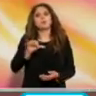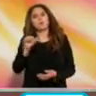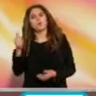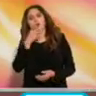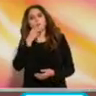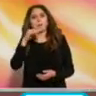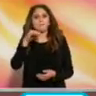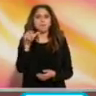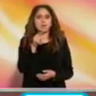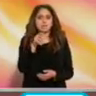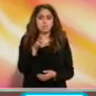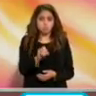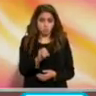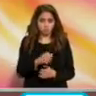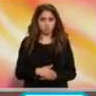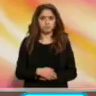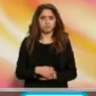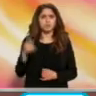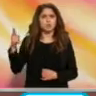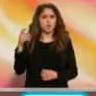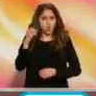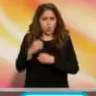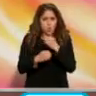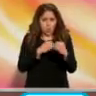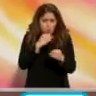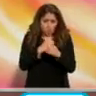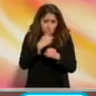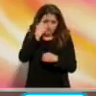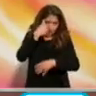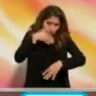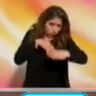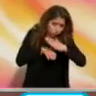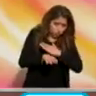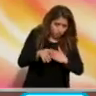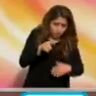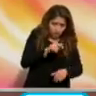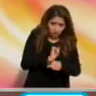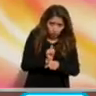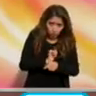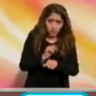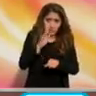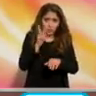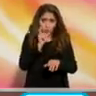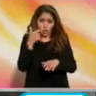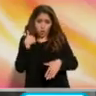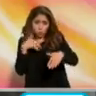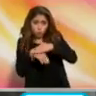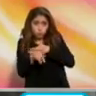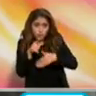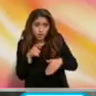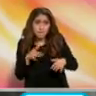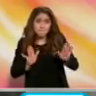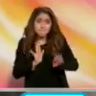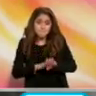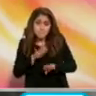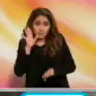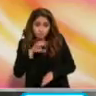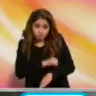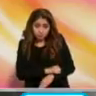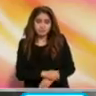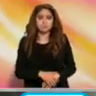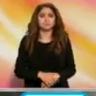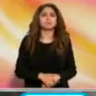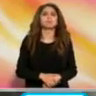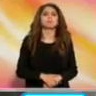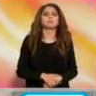Máximo Gorki. ¿Es Todo una el obra tiempo- para actores? ¿De alguna manera los actores disfrutaríamos más de esto? Sí, sí es para actores, es para la gente